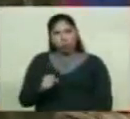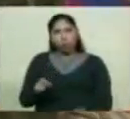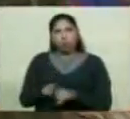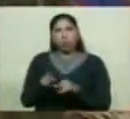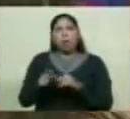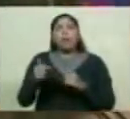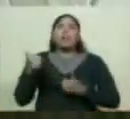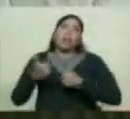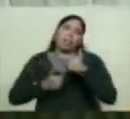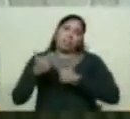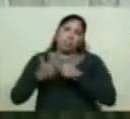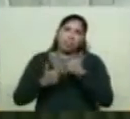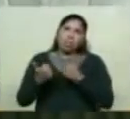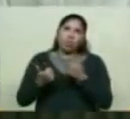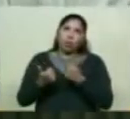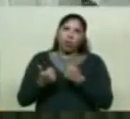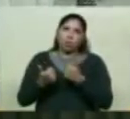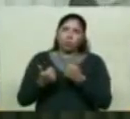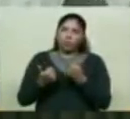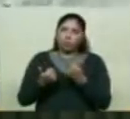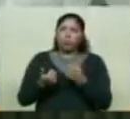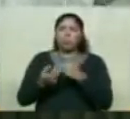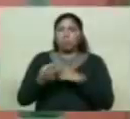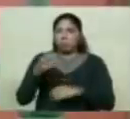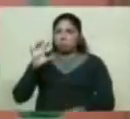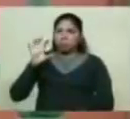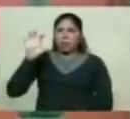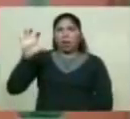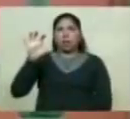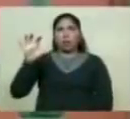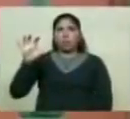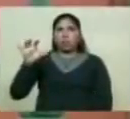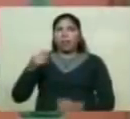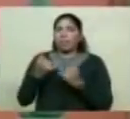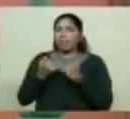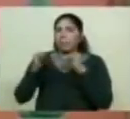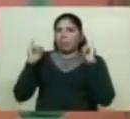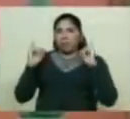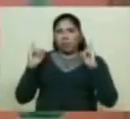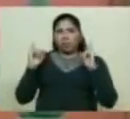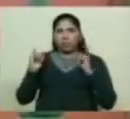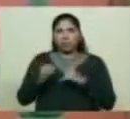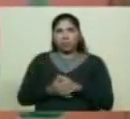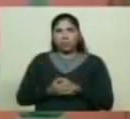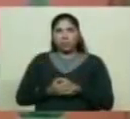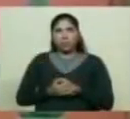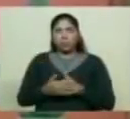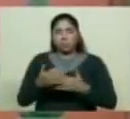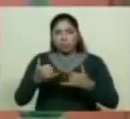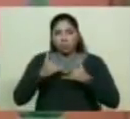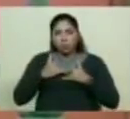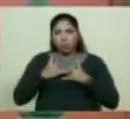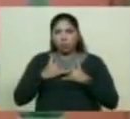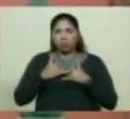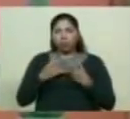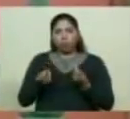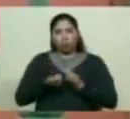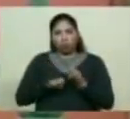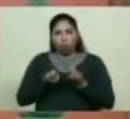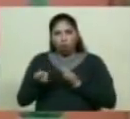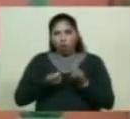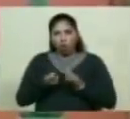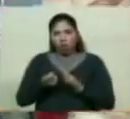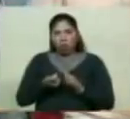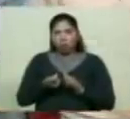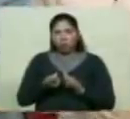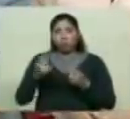candidatura de la soberanía de la patria de la independencia de la autonominación de la paz sabe